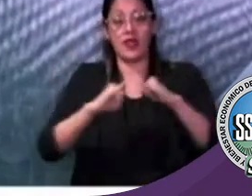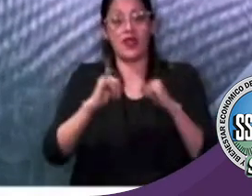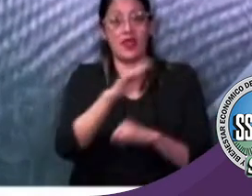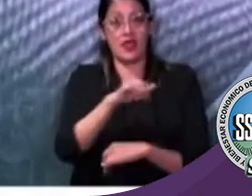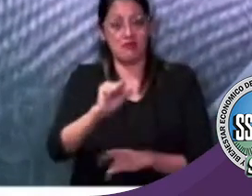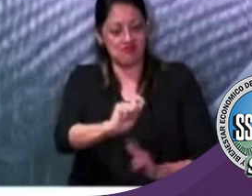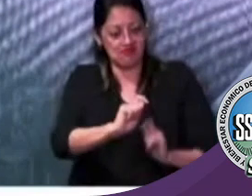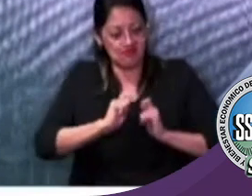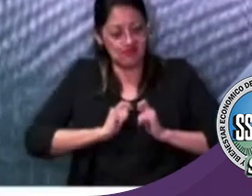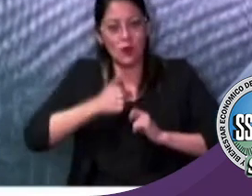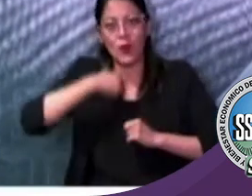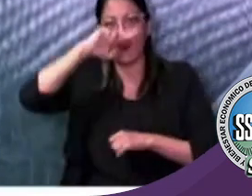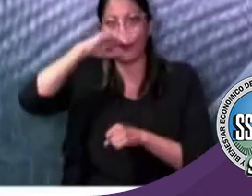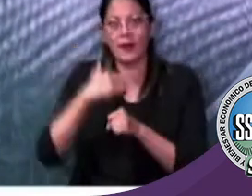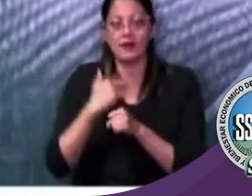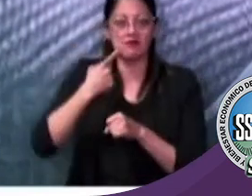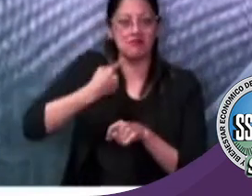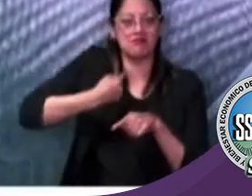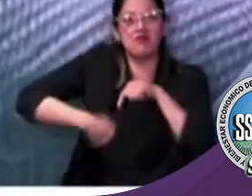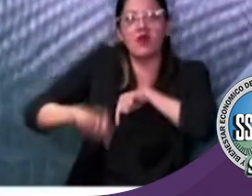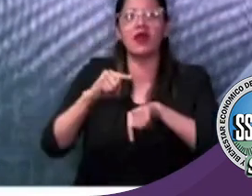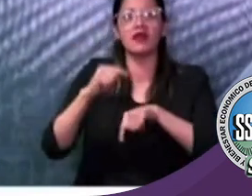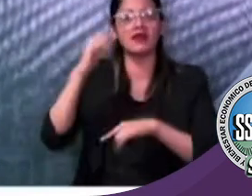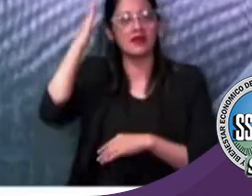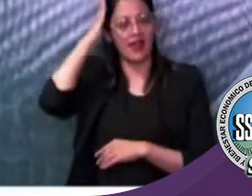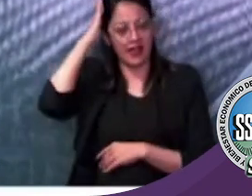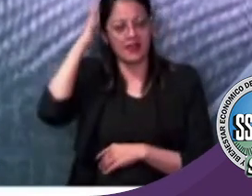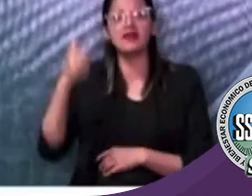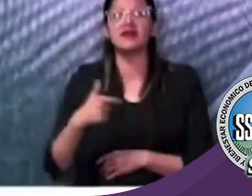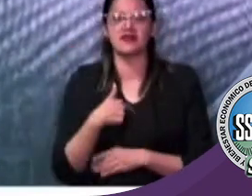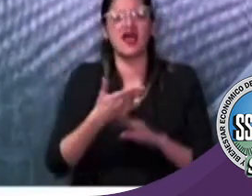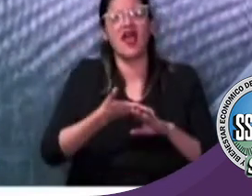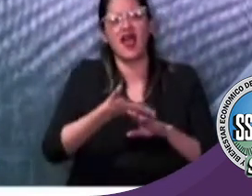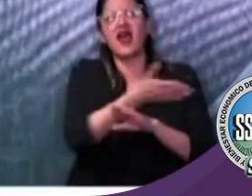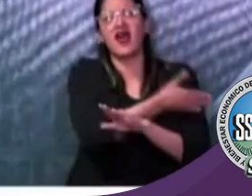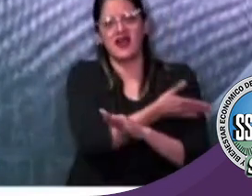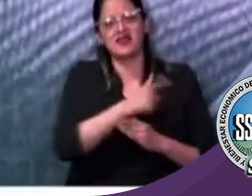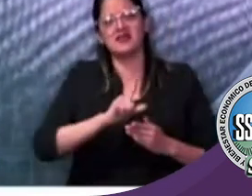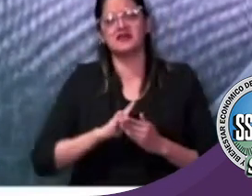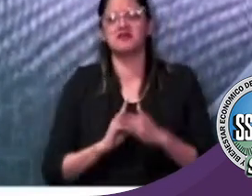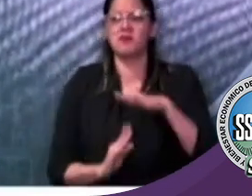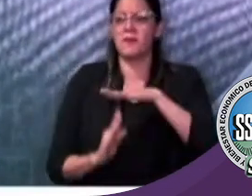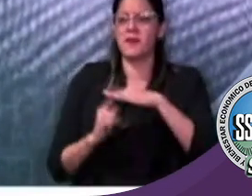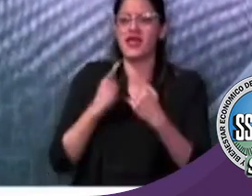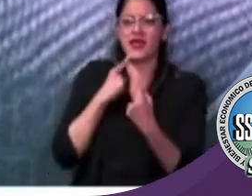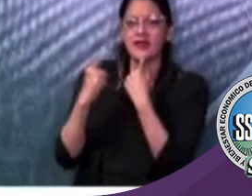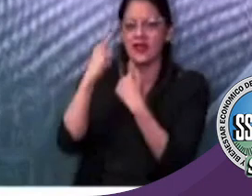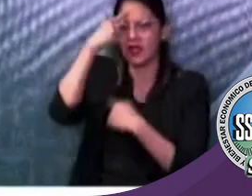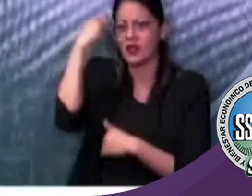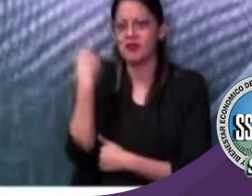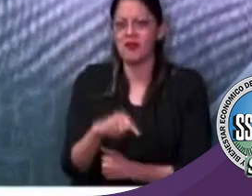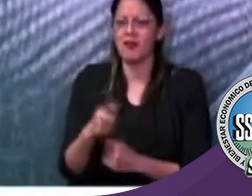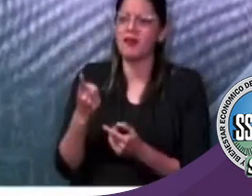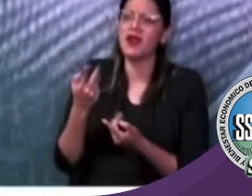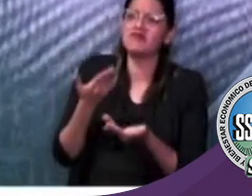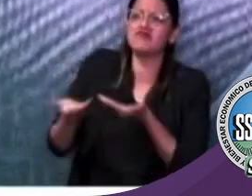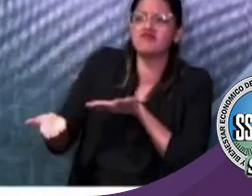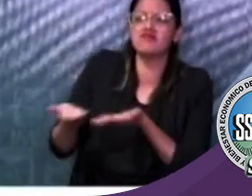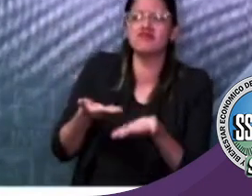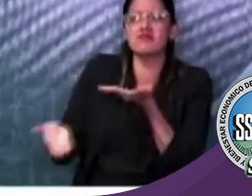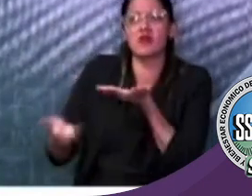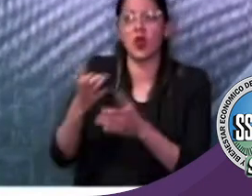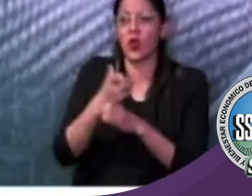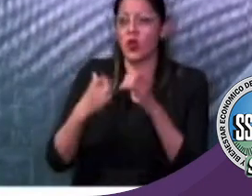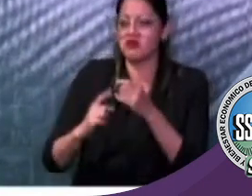honro en dirigir, ha establecido desde hace tiempo mesas de negociación para solventar